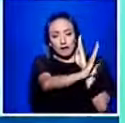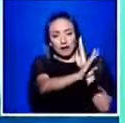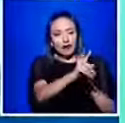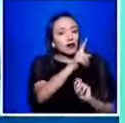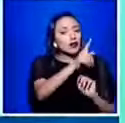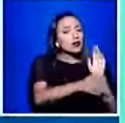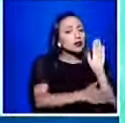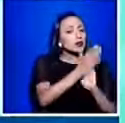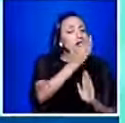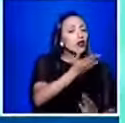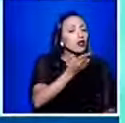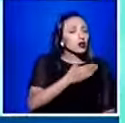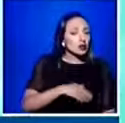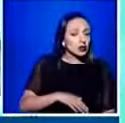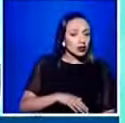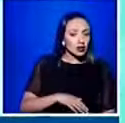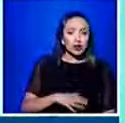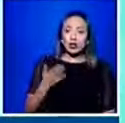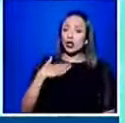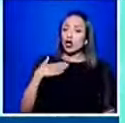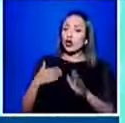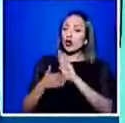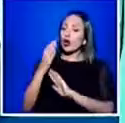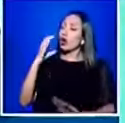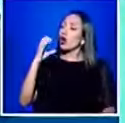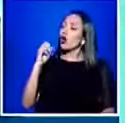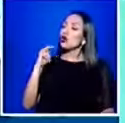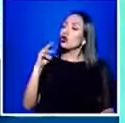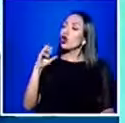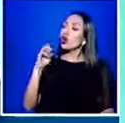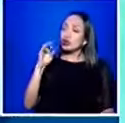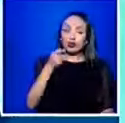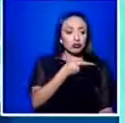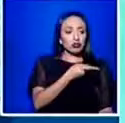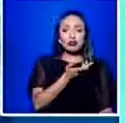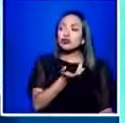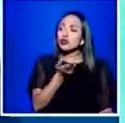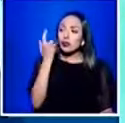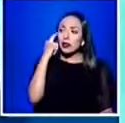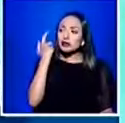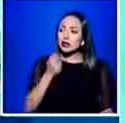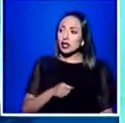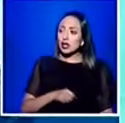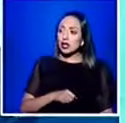dónde se dirige usted, vecino? Buenos días. Buenos días, a Conocoto. ¿Cómo le ve esta situación?